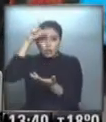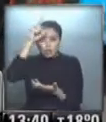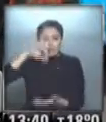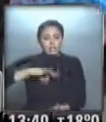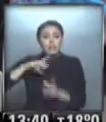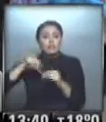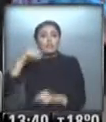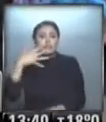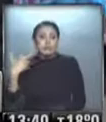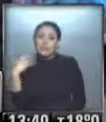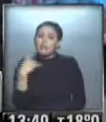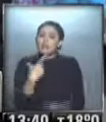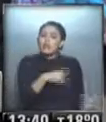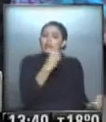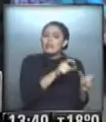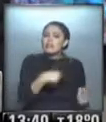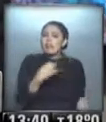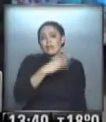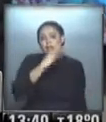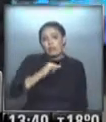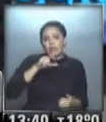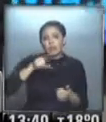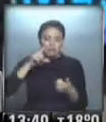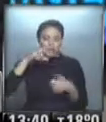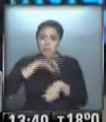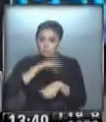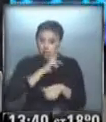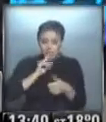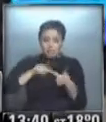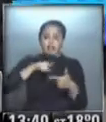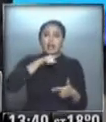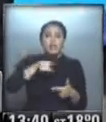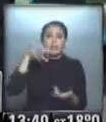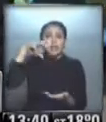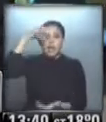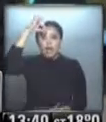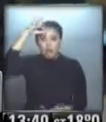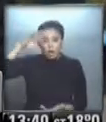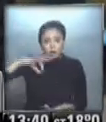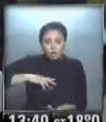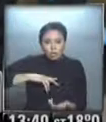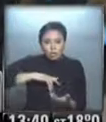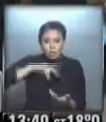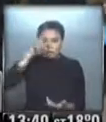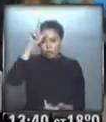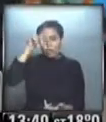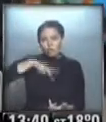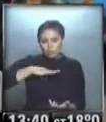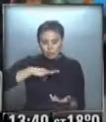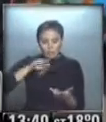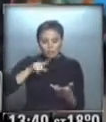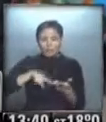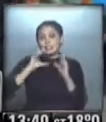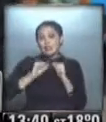hay que denunciar esta persona hay que denunciar a la médica que hizo esto hay que denunciar a la comisaría y hay que denunciar el secretario letrado digo estas cosas